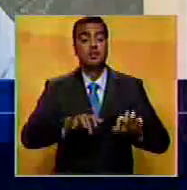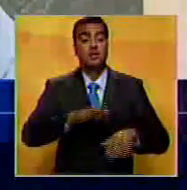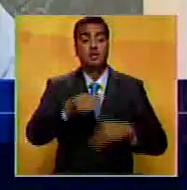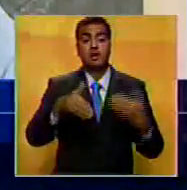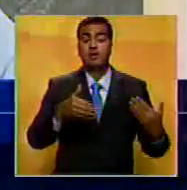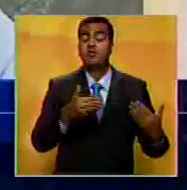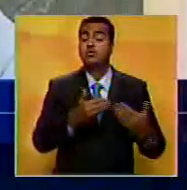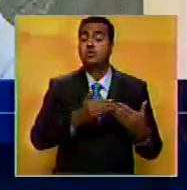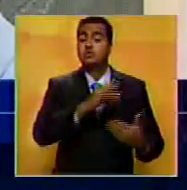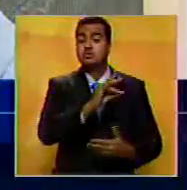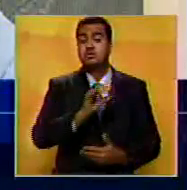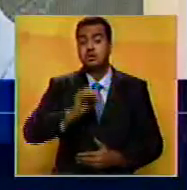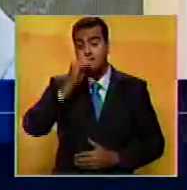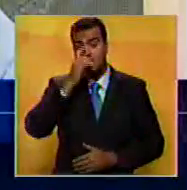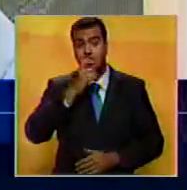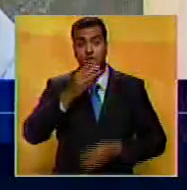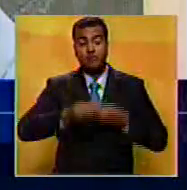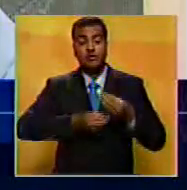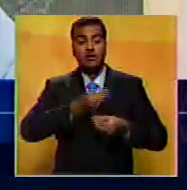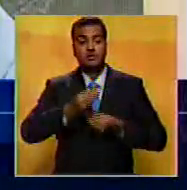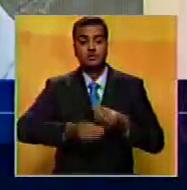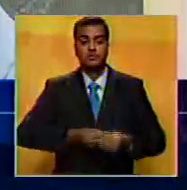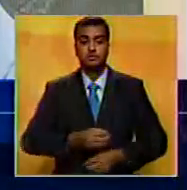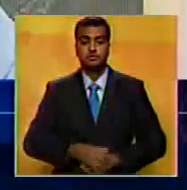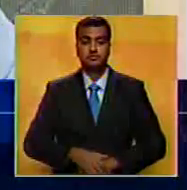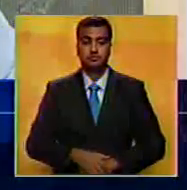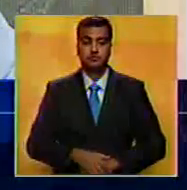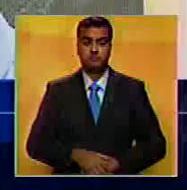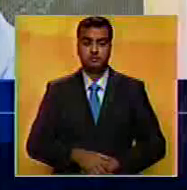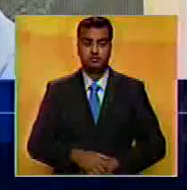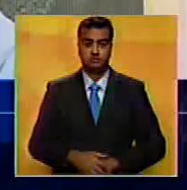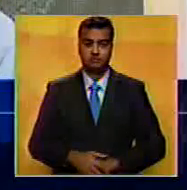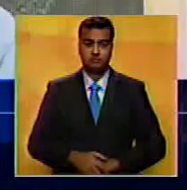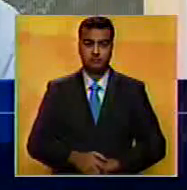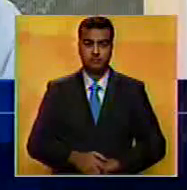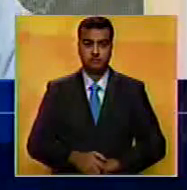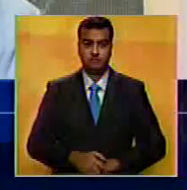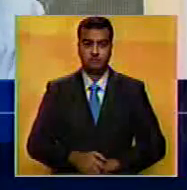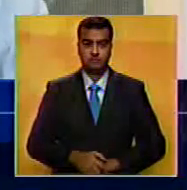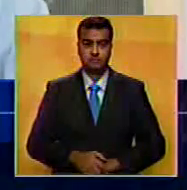general en 70 años de existencia de la OEA.